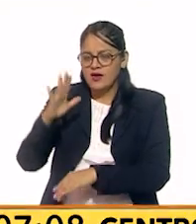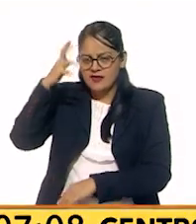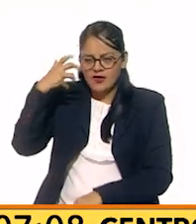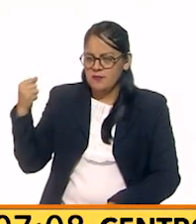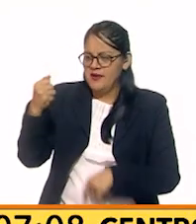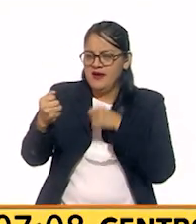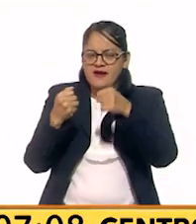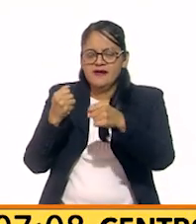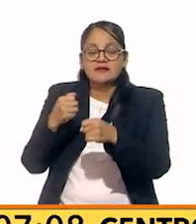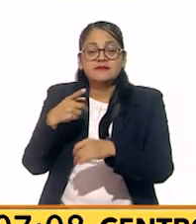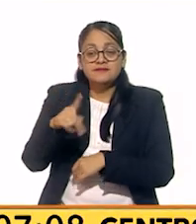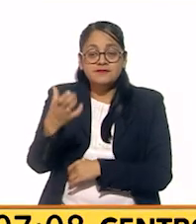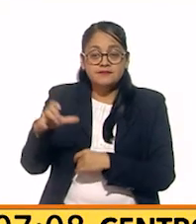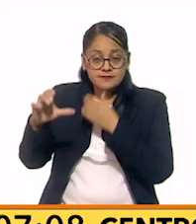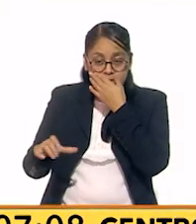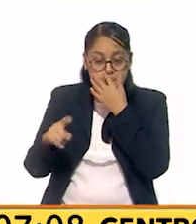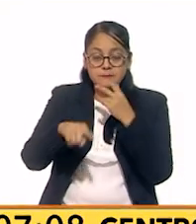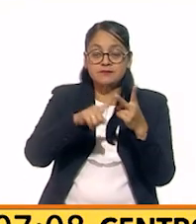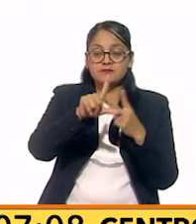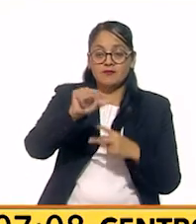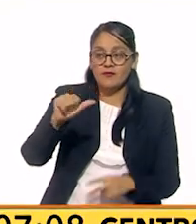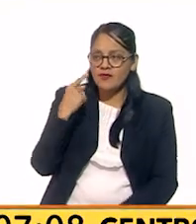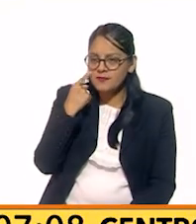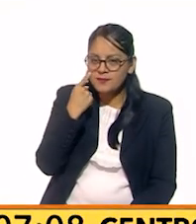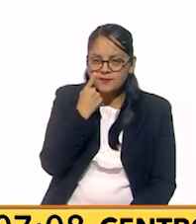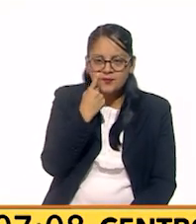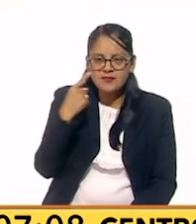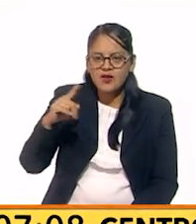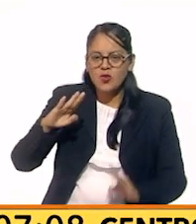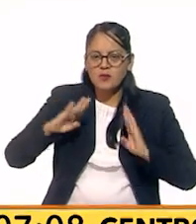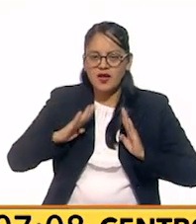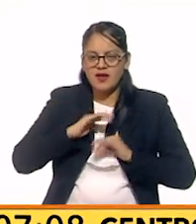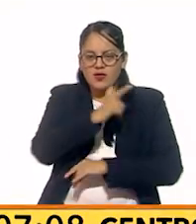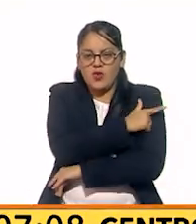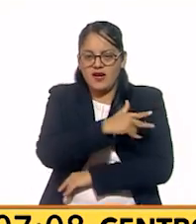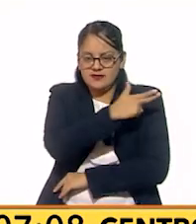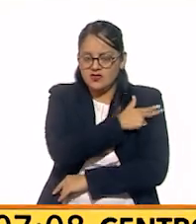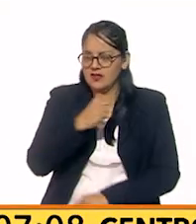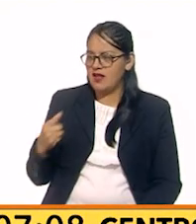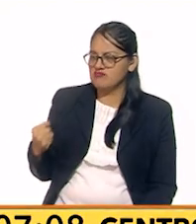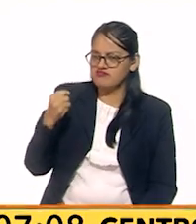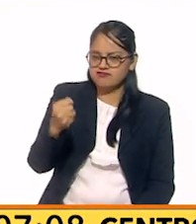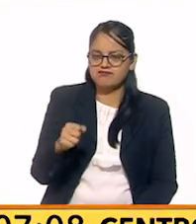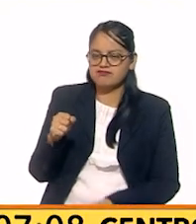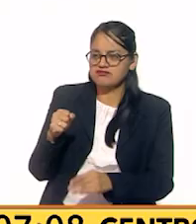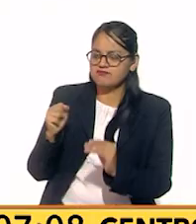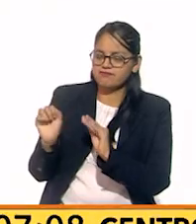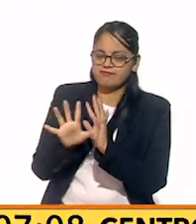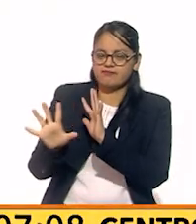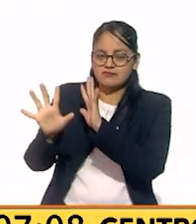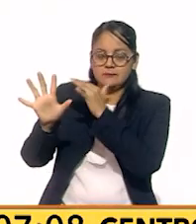lo que vimos en Chicago y lo que vimos en Los Ángeles es que esa Fuerza Nacional, la Guardia Nacional realmente que